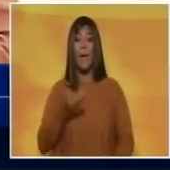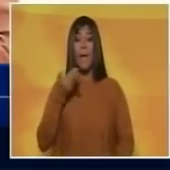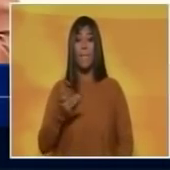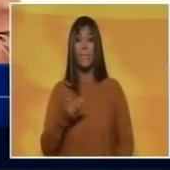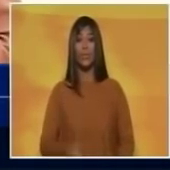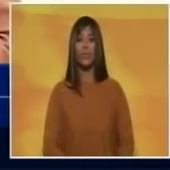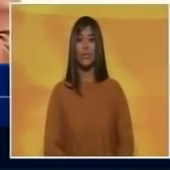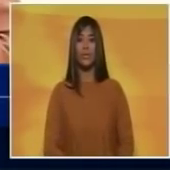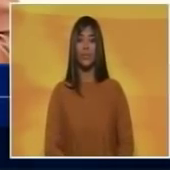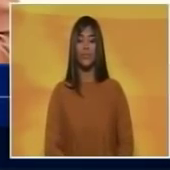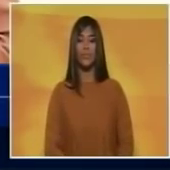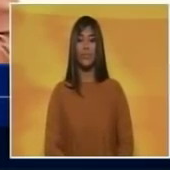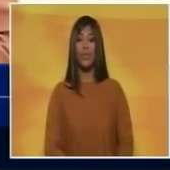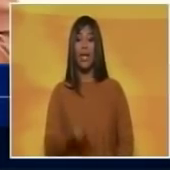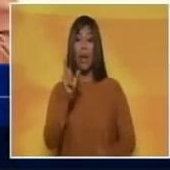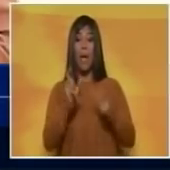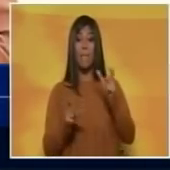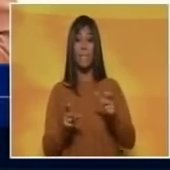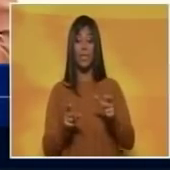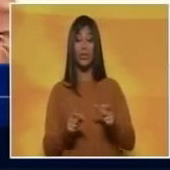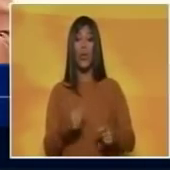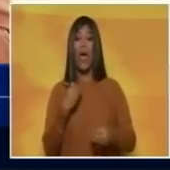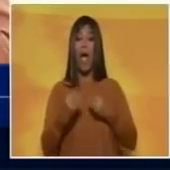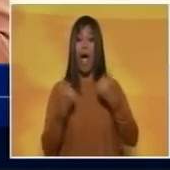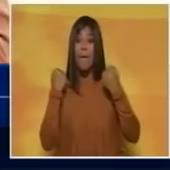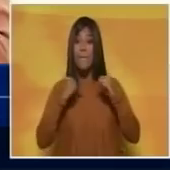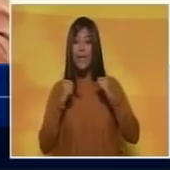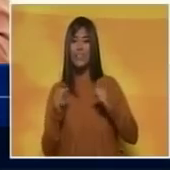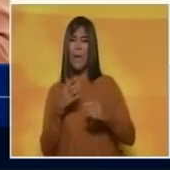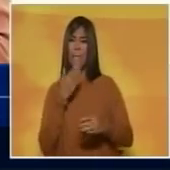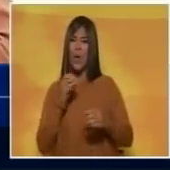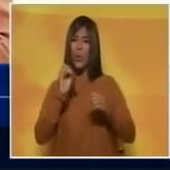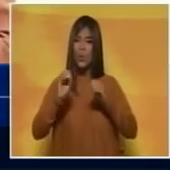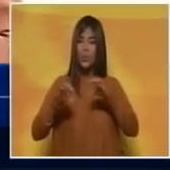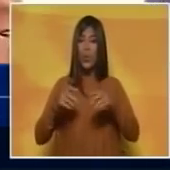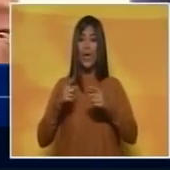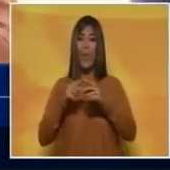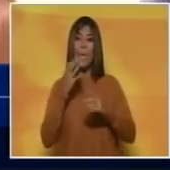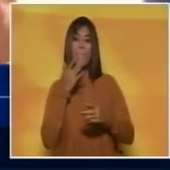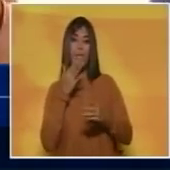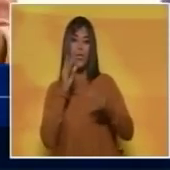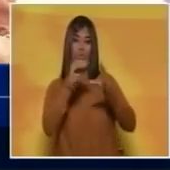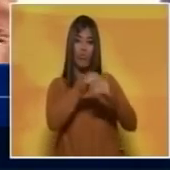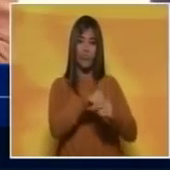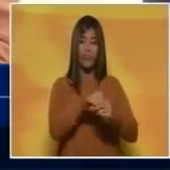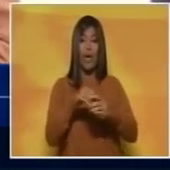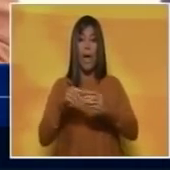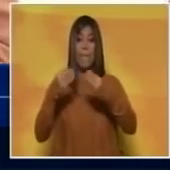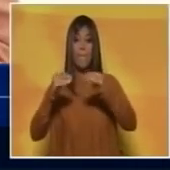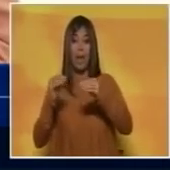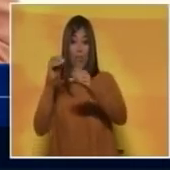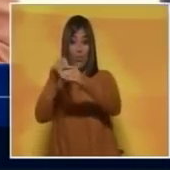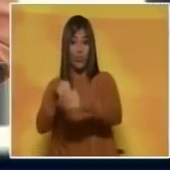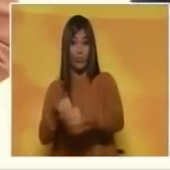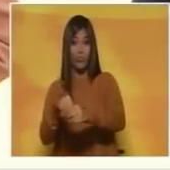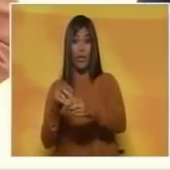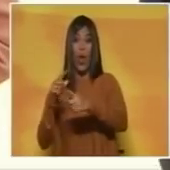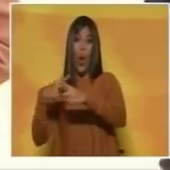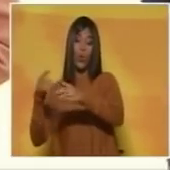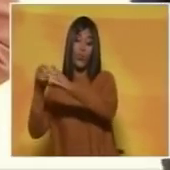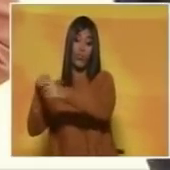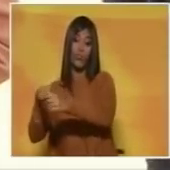la importancia de que los ciudadanos practiquen el reciclaje de los desechos sólidos y contribuyan así con la limpieza de la